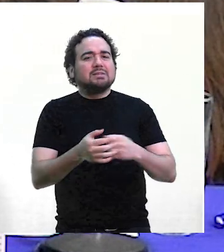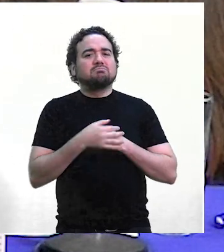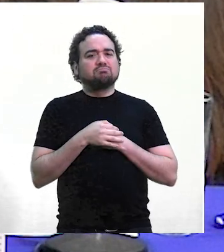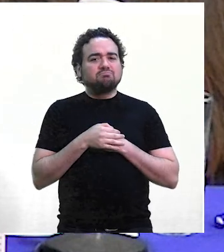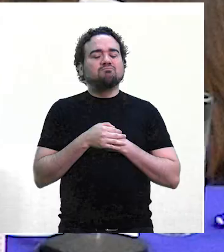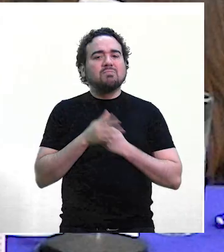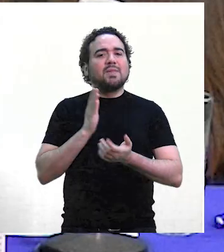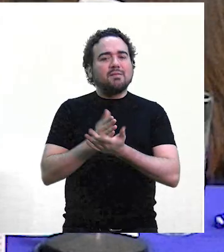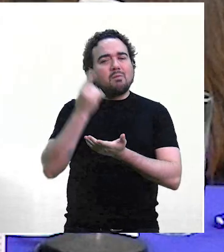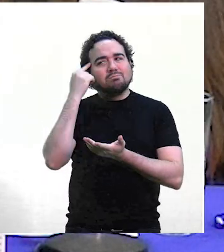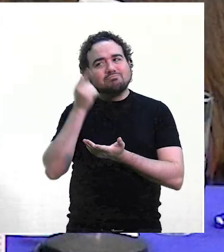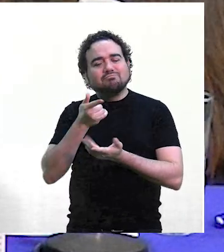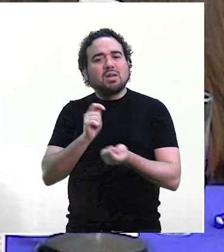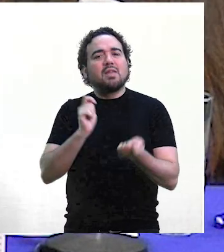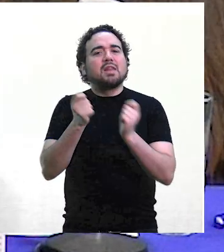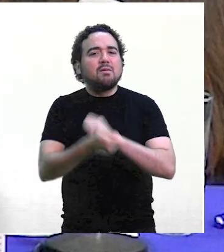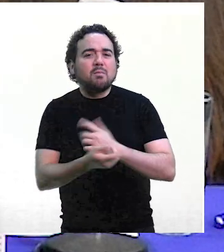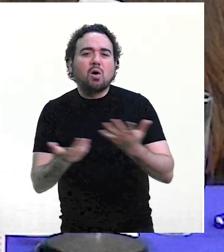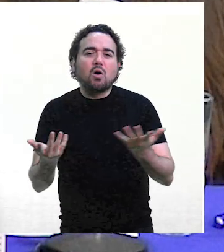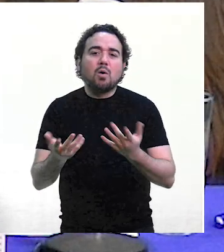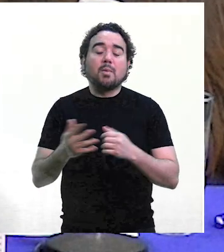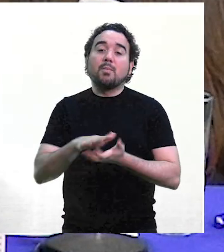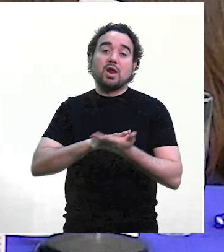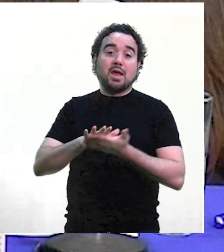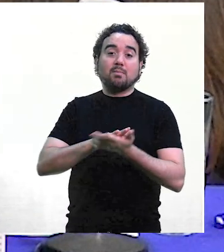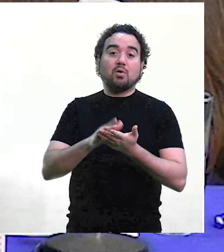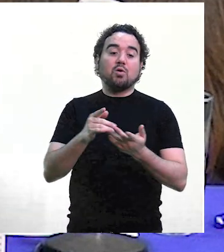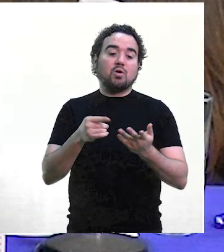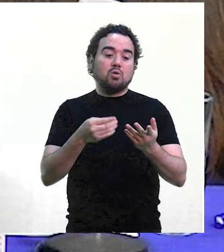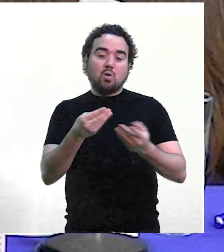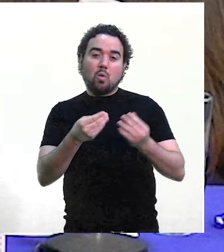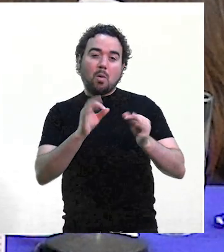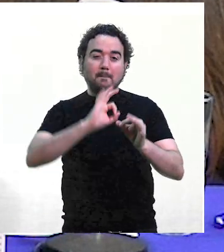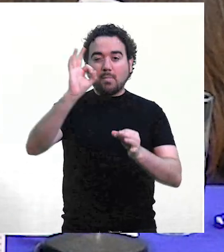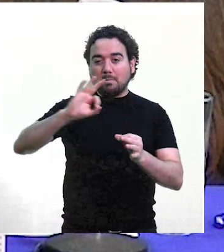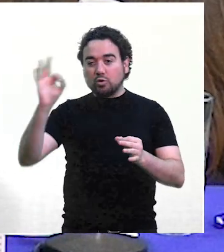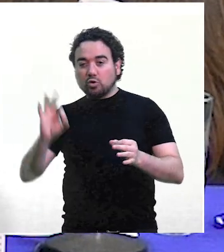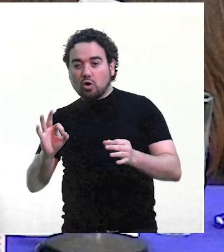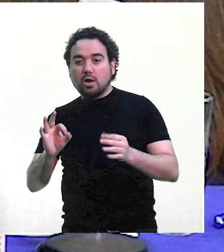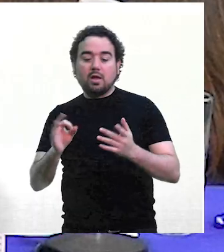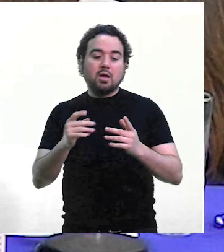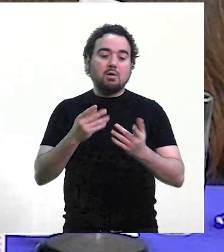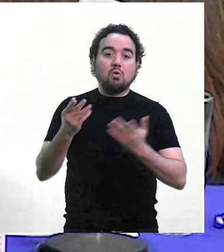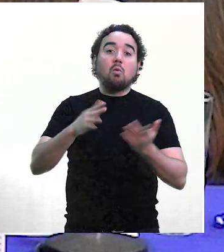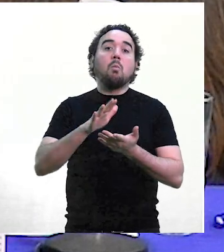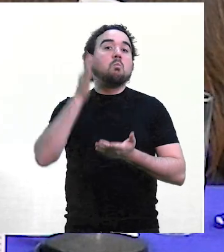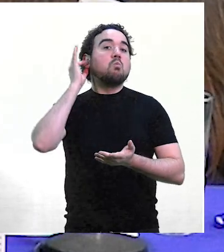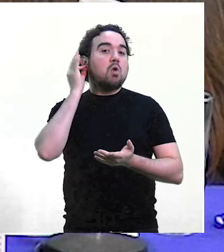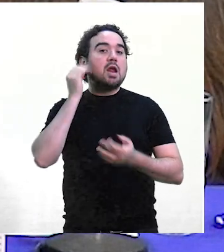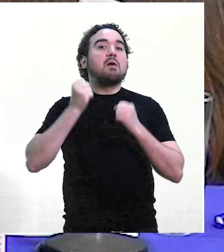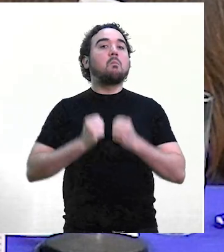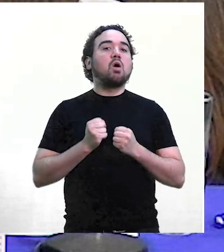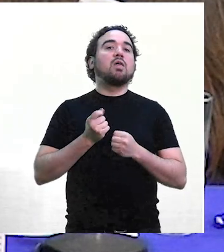creo que tenemos que hacer los cambios, sobre todo los que formamos profesores. Por ejemplo, si vemos razones y proporciones, observar los días que